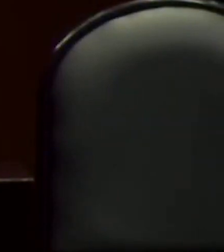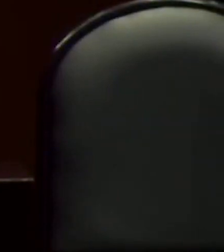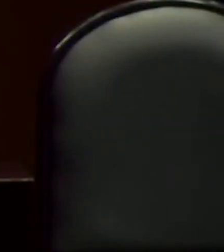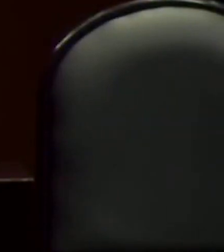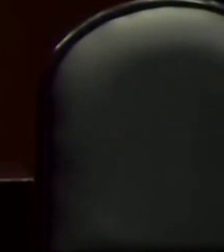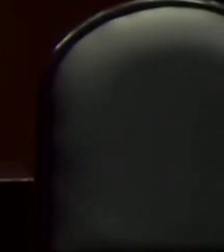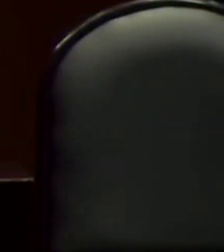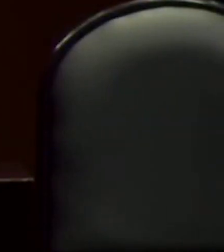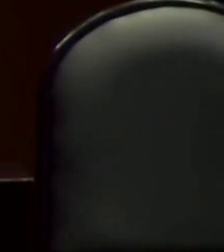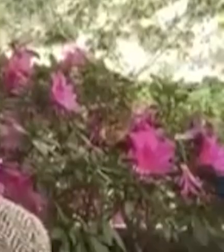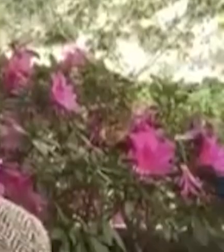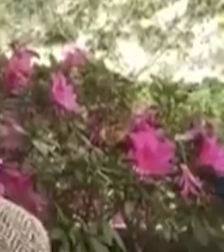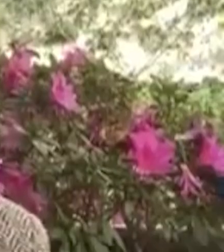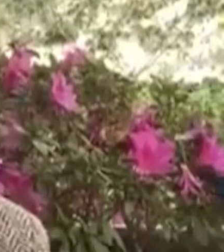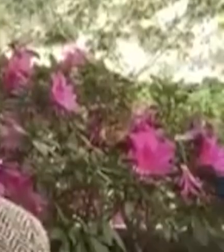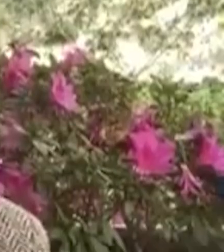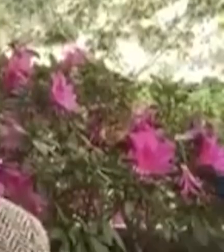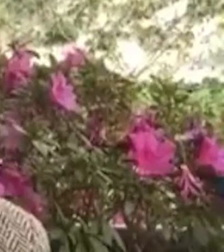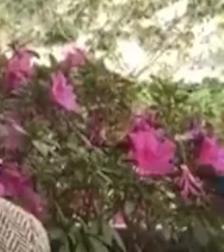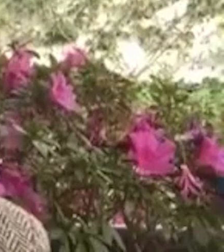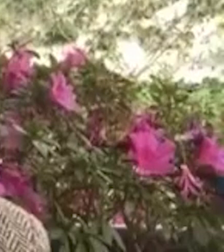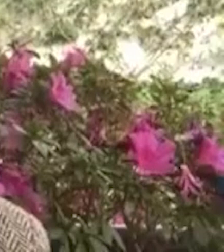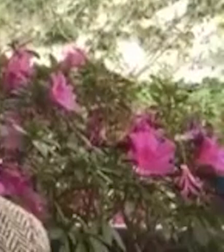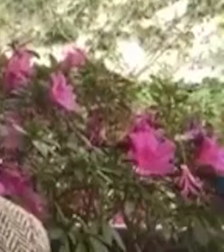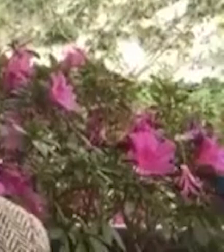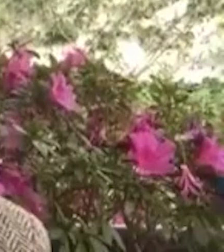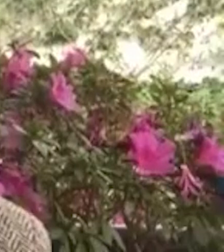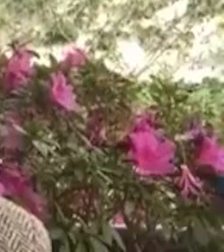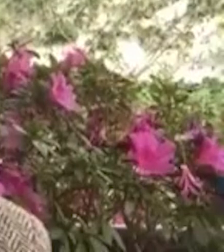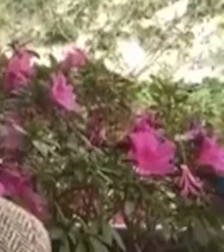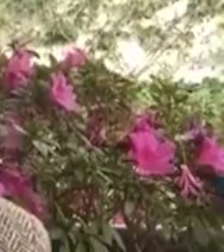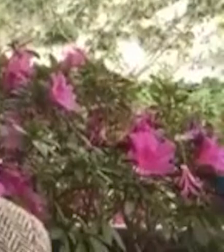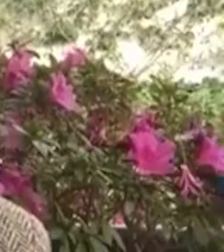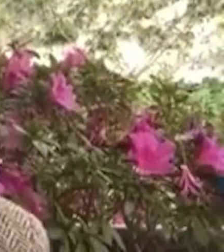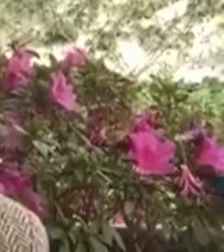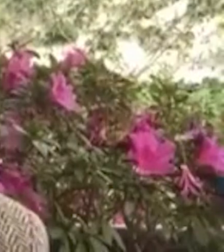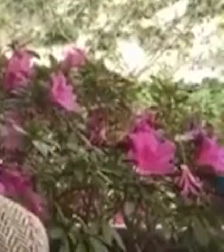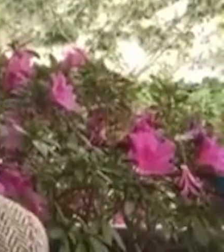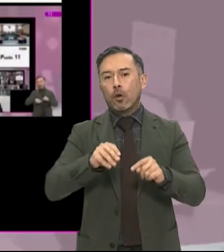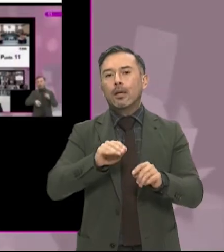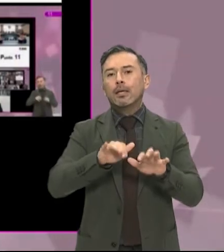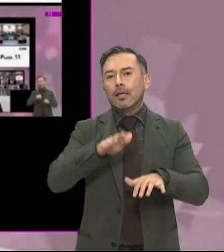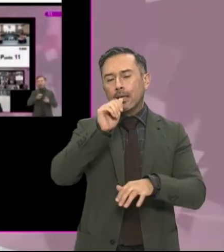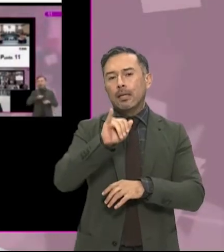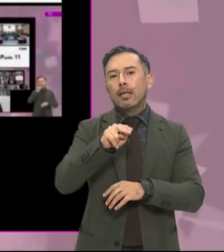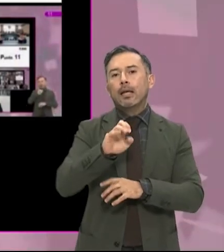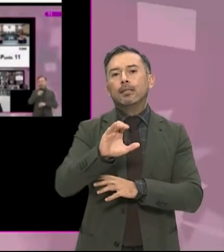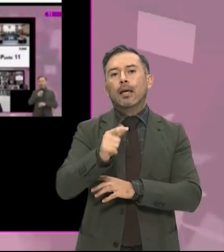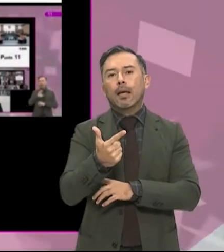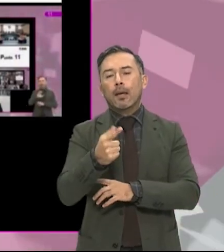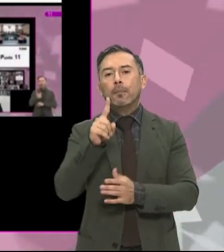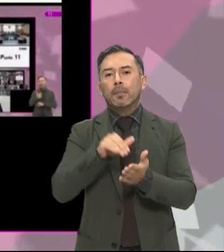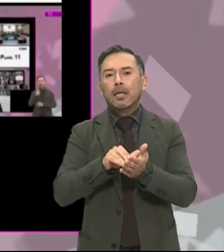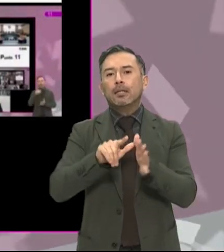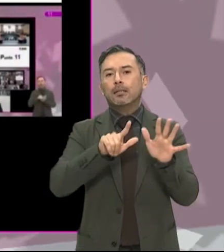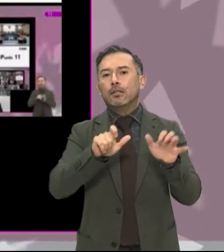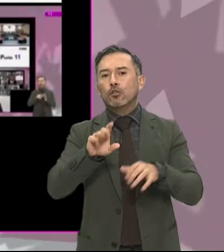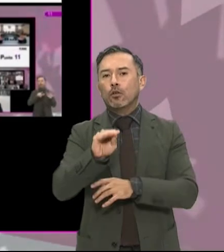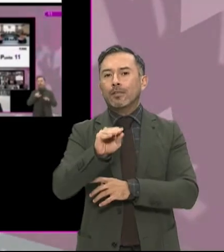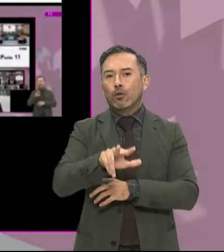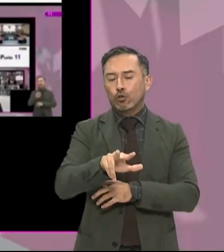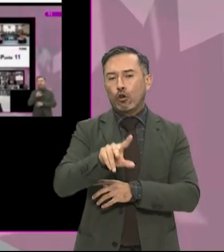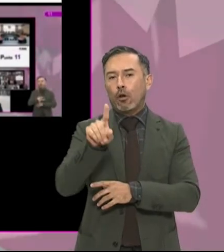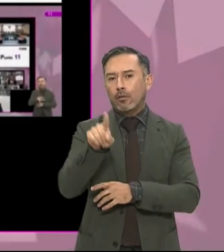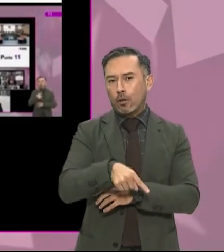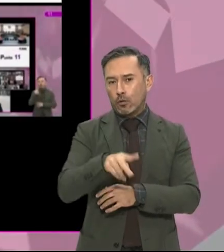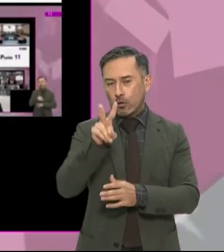situación actual, ya que se ha vivido una situación con COVID-19 que ha afectado también a la economía y se tiene que